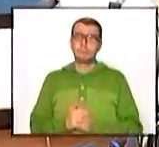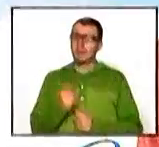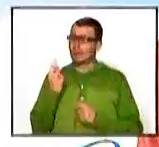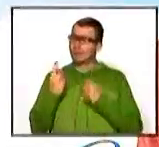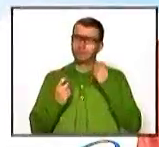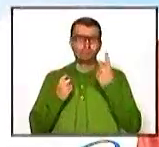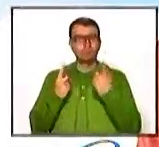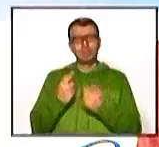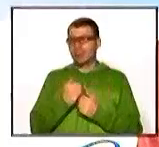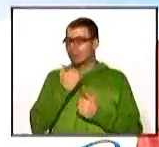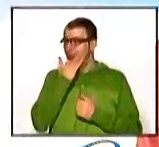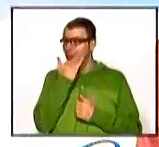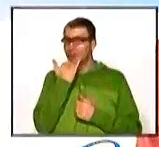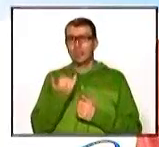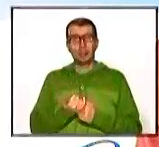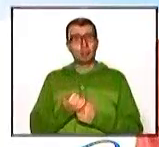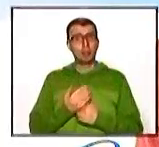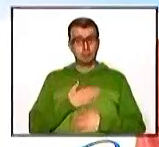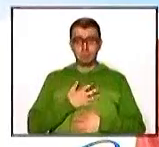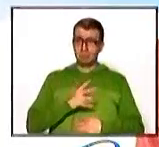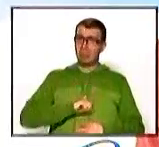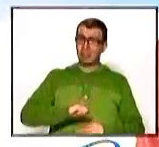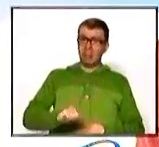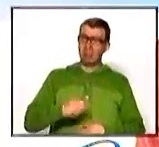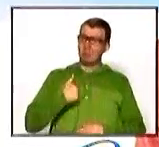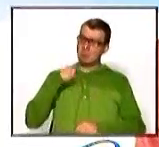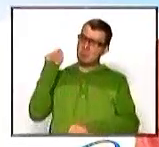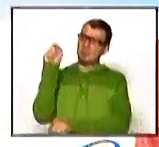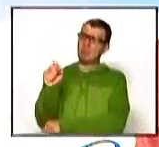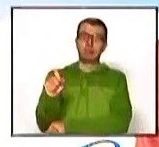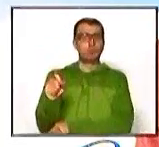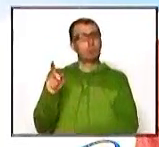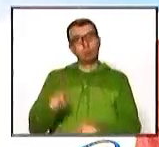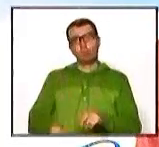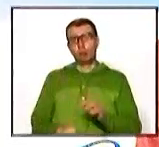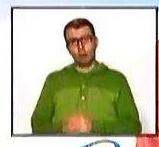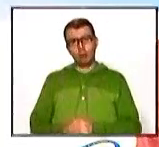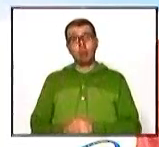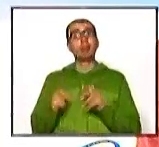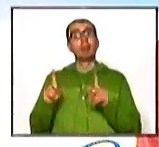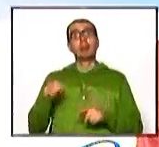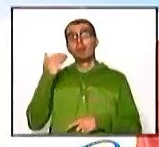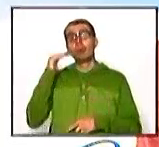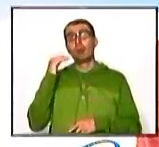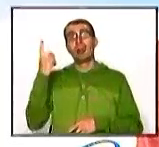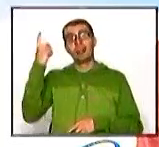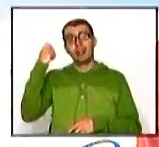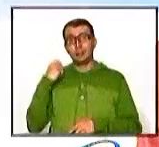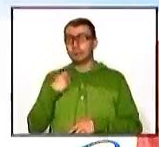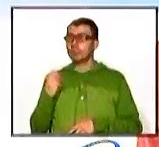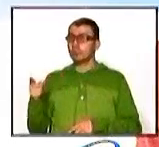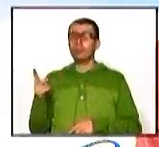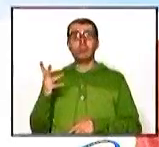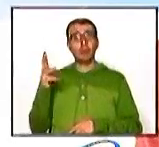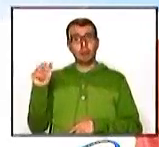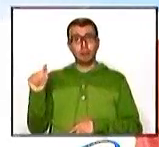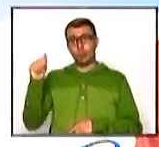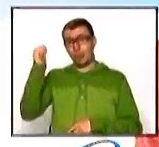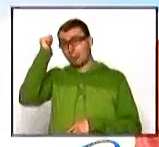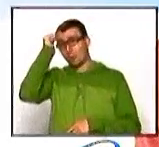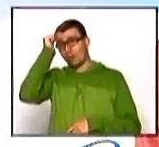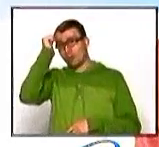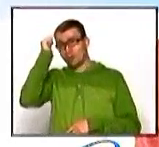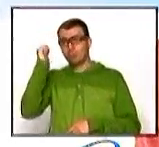uno no tiene el derecho de expresar. Atendía también ayer una señora, esposa de un docente, que uno